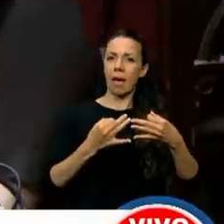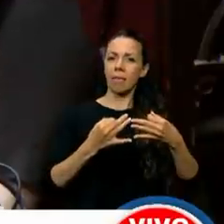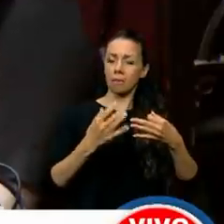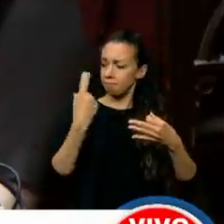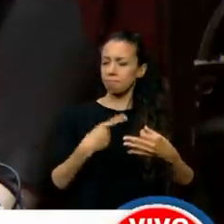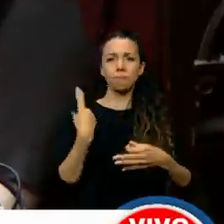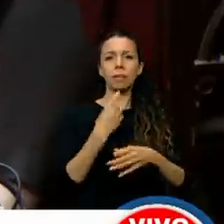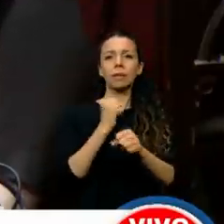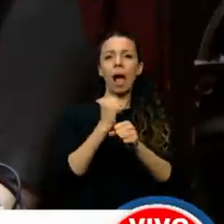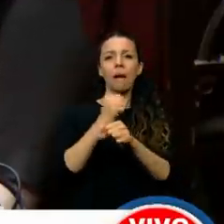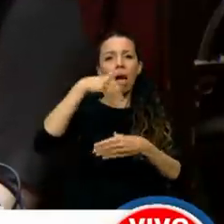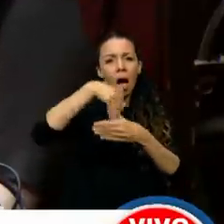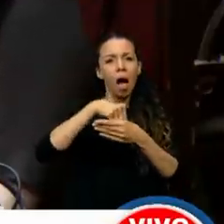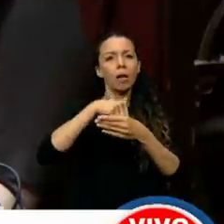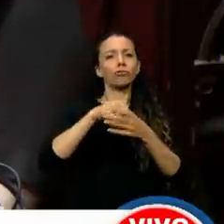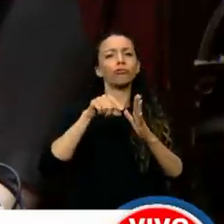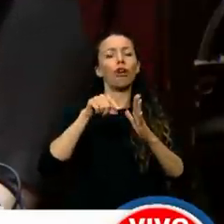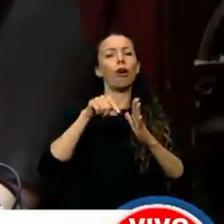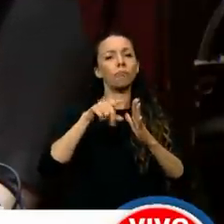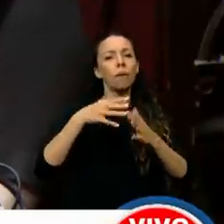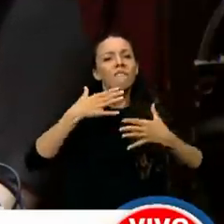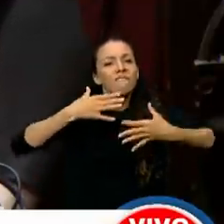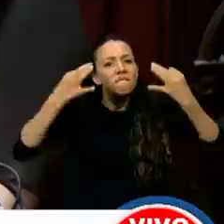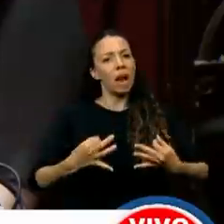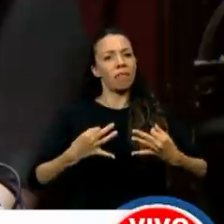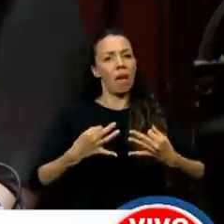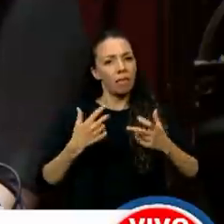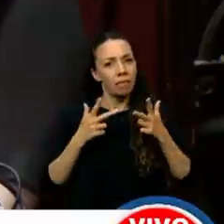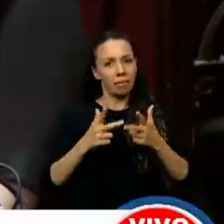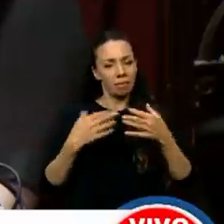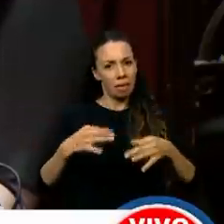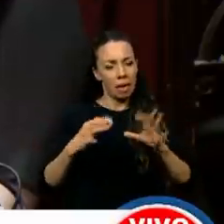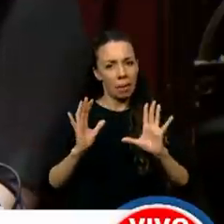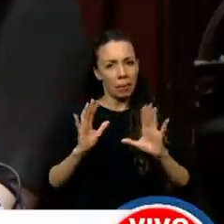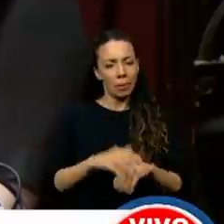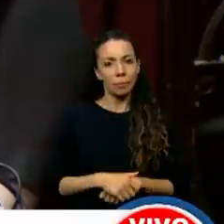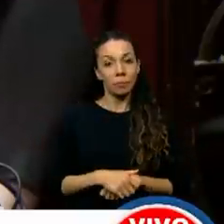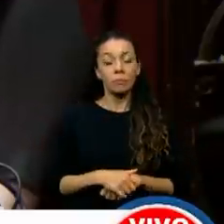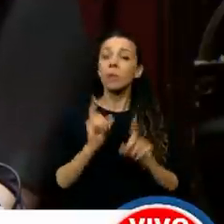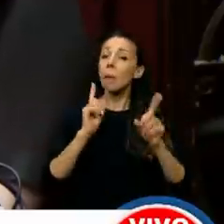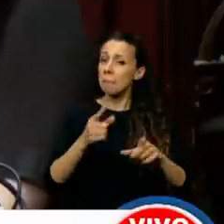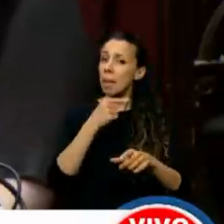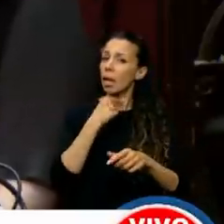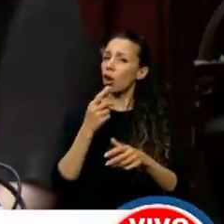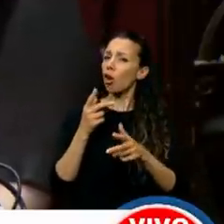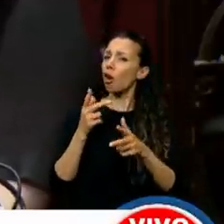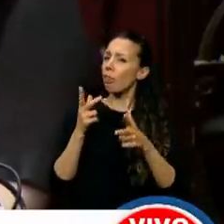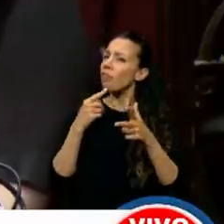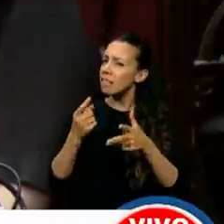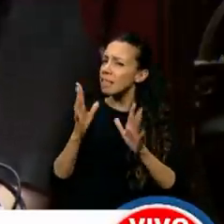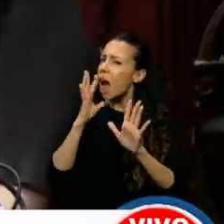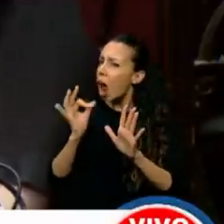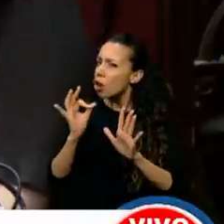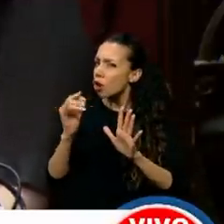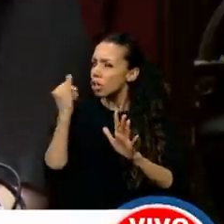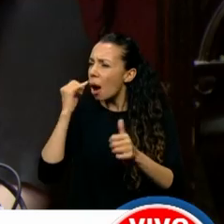legisladores de honrar la verdad pero además quiero hacer referencia a algo que acá fue dicho y que